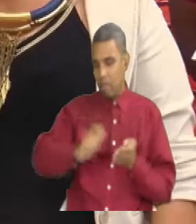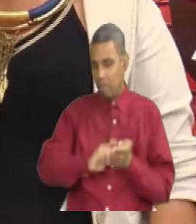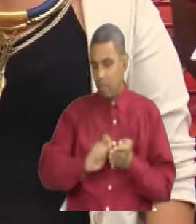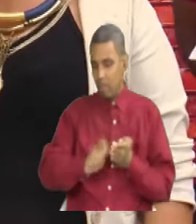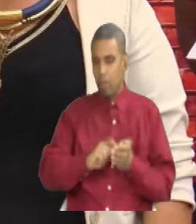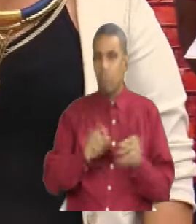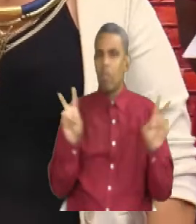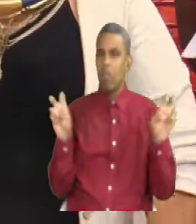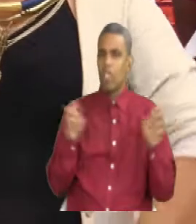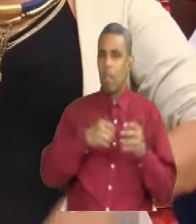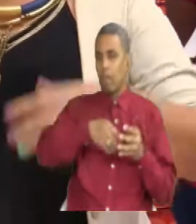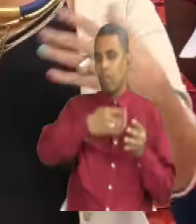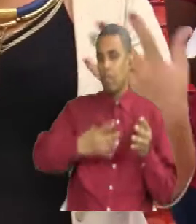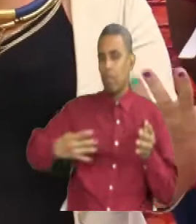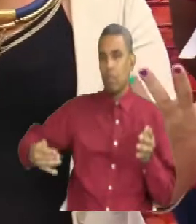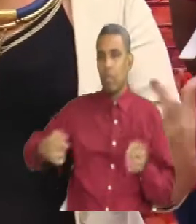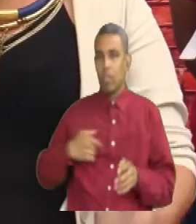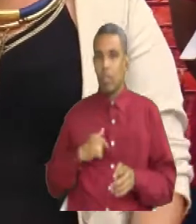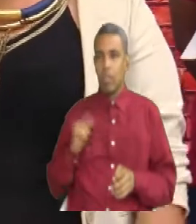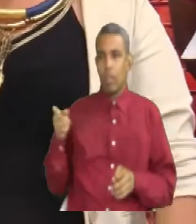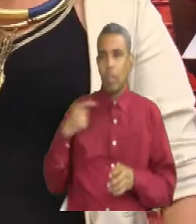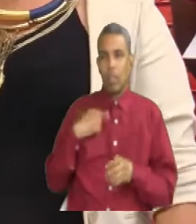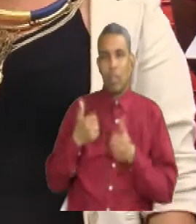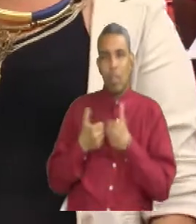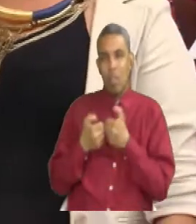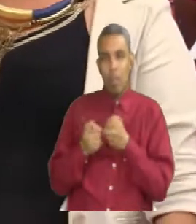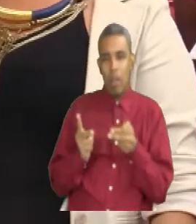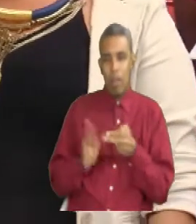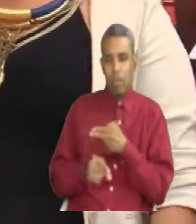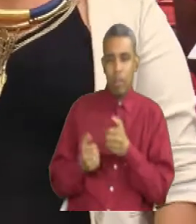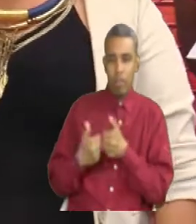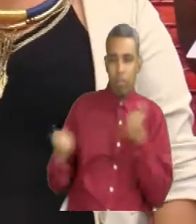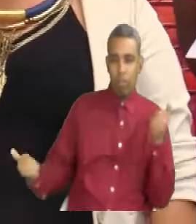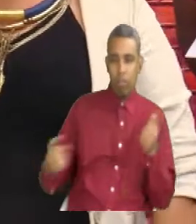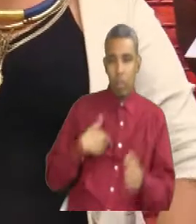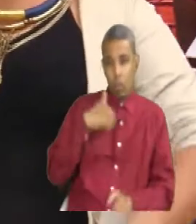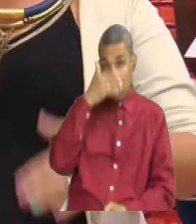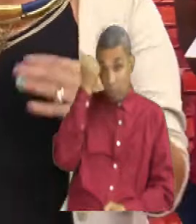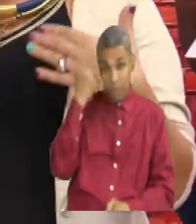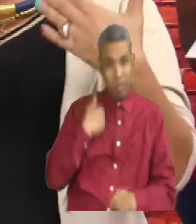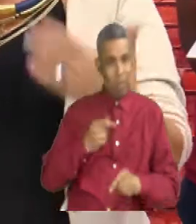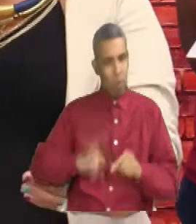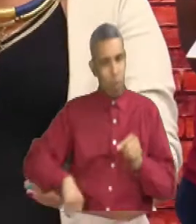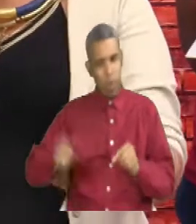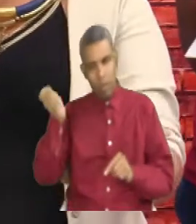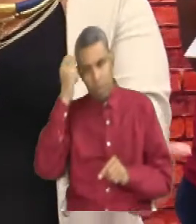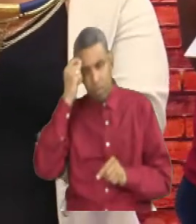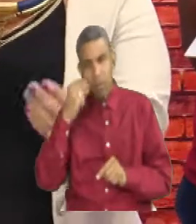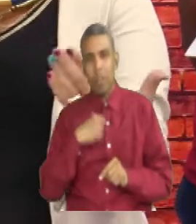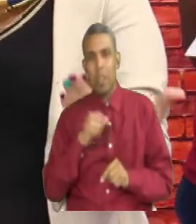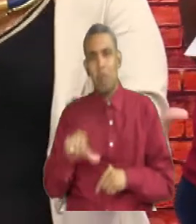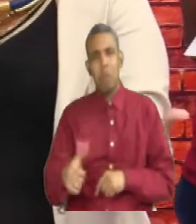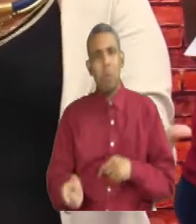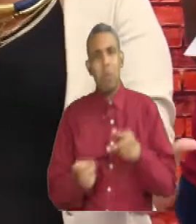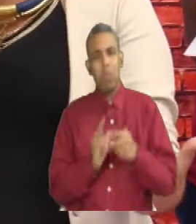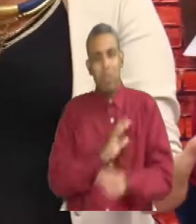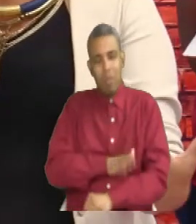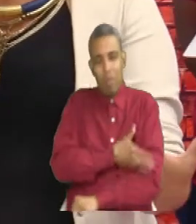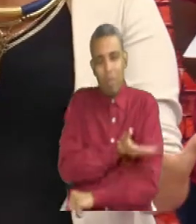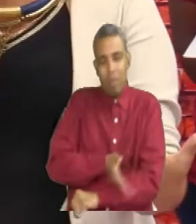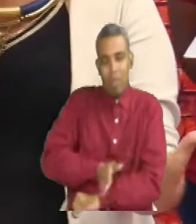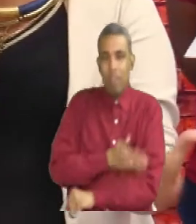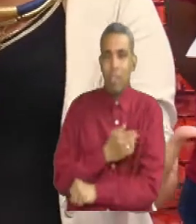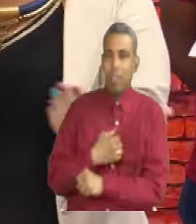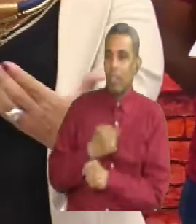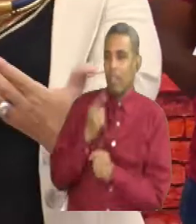muy hermosa, muy linda. Está Atractivo Sexual, que quiere decir a un hombre que no solamente